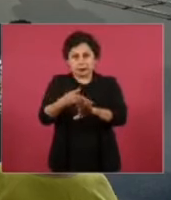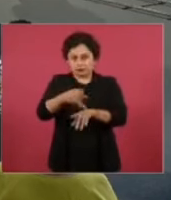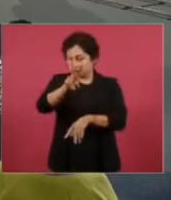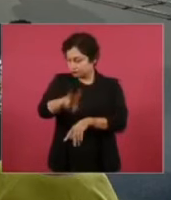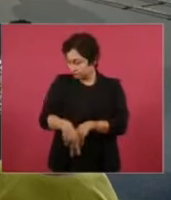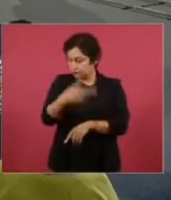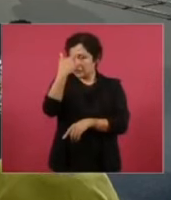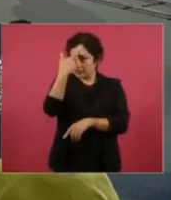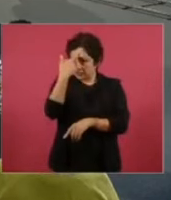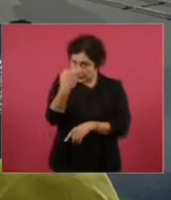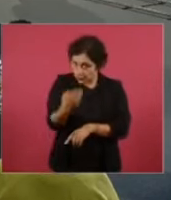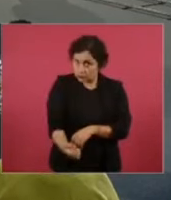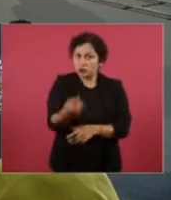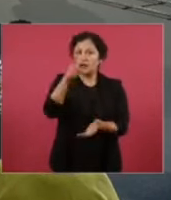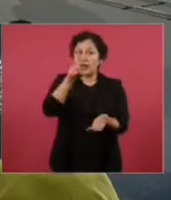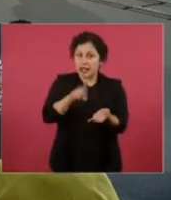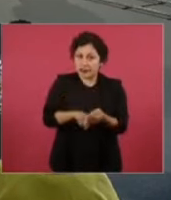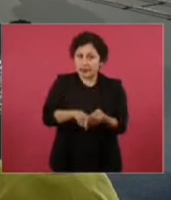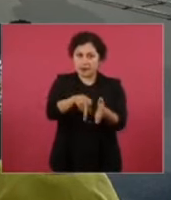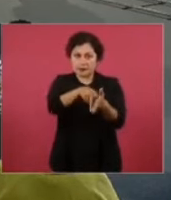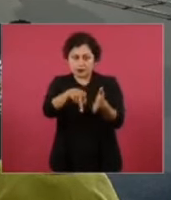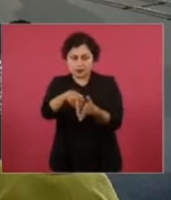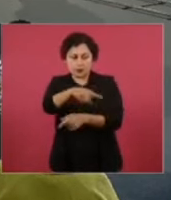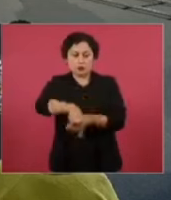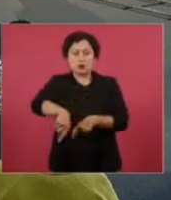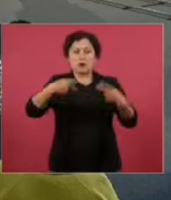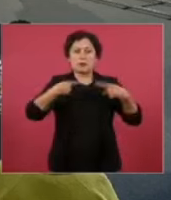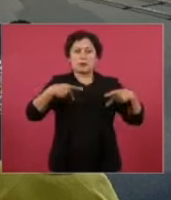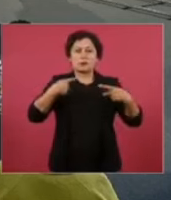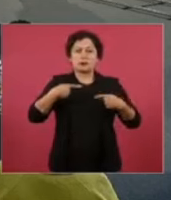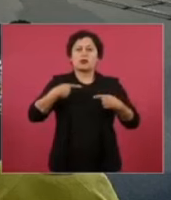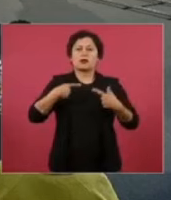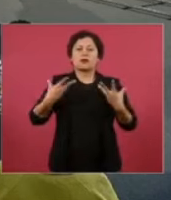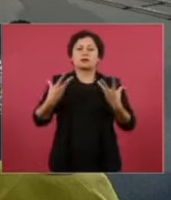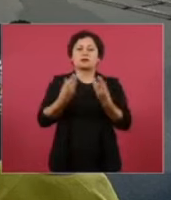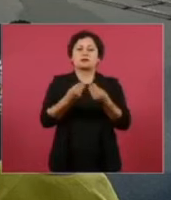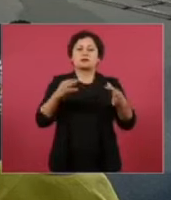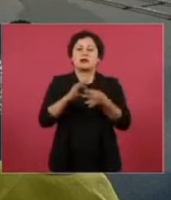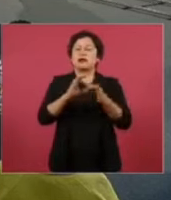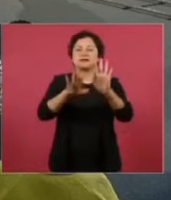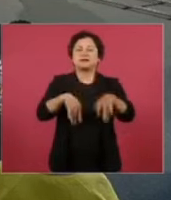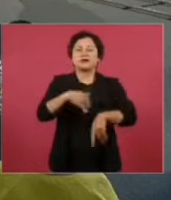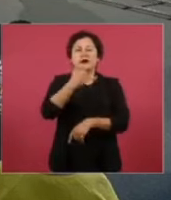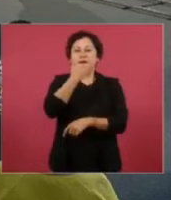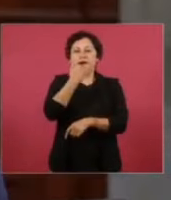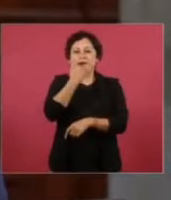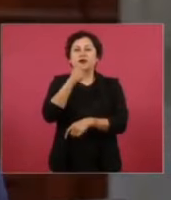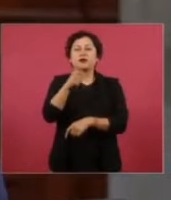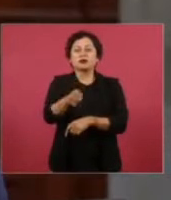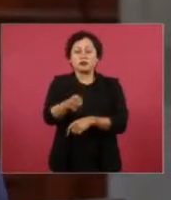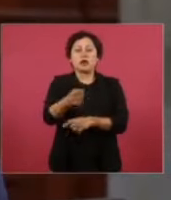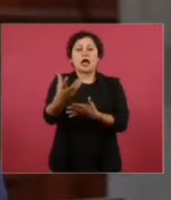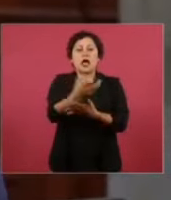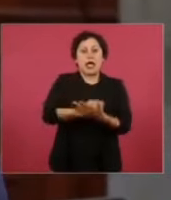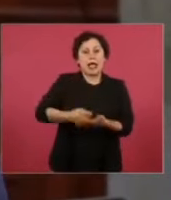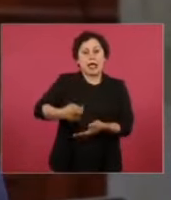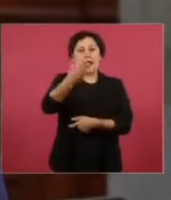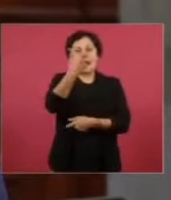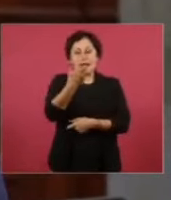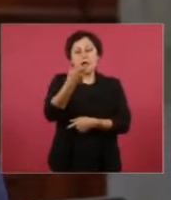dicen chayotera. Eso me pasó el 2 de junio, se refiere a mí, a queja. Amigos y